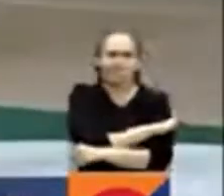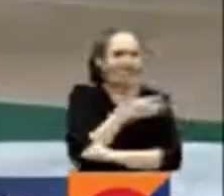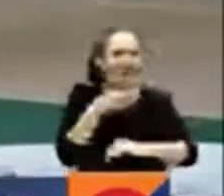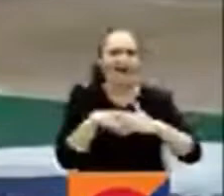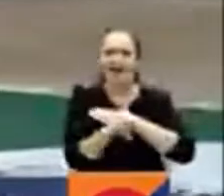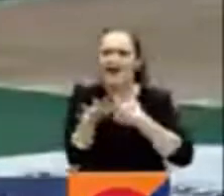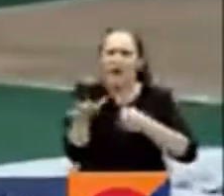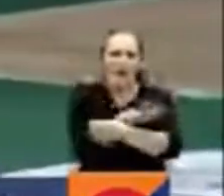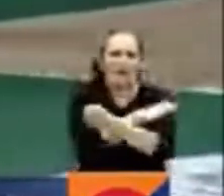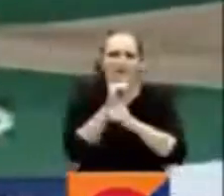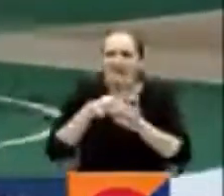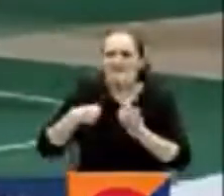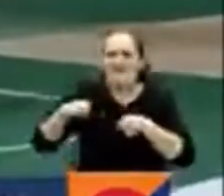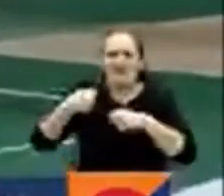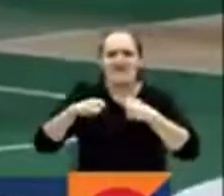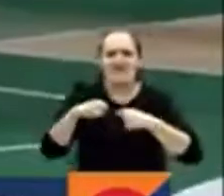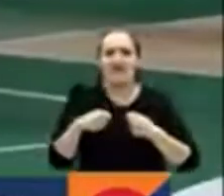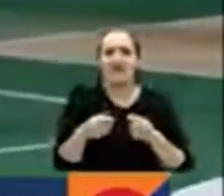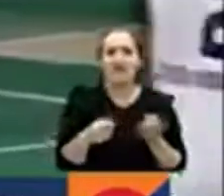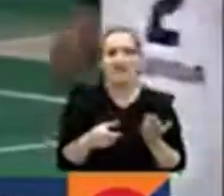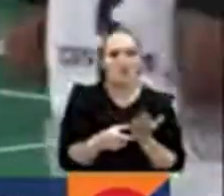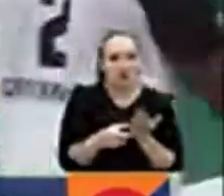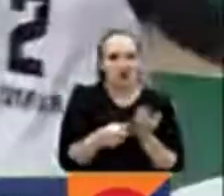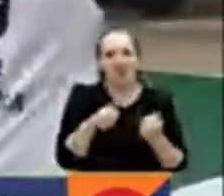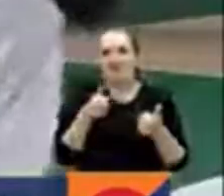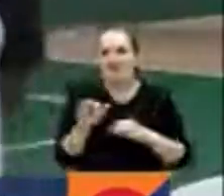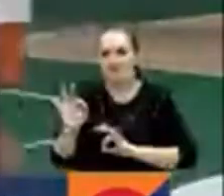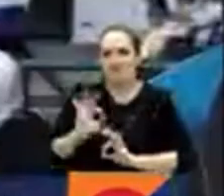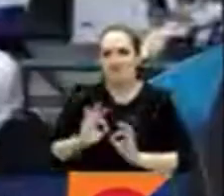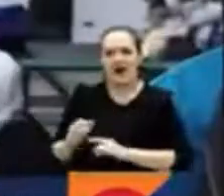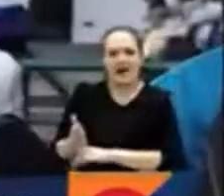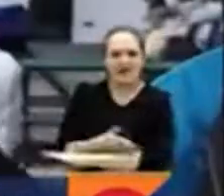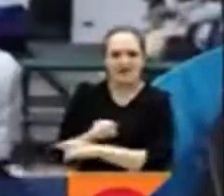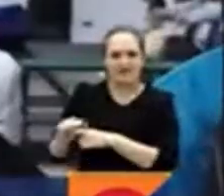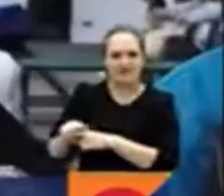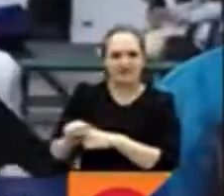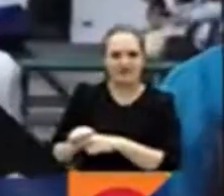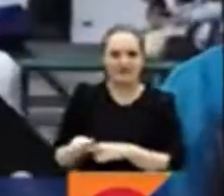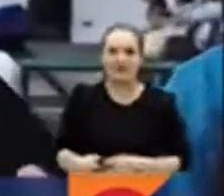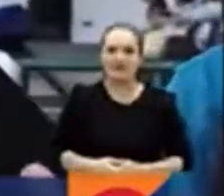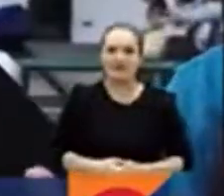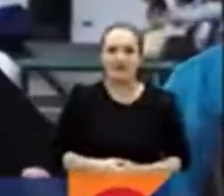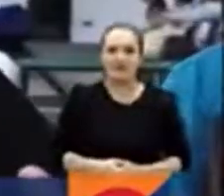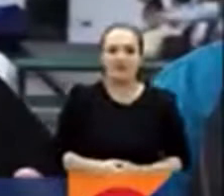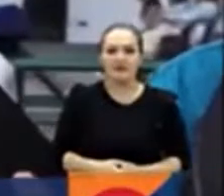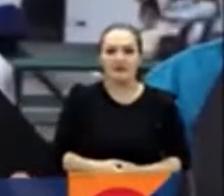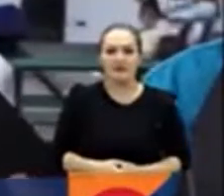entrenador y equipo ha sido importante el proceso de preparación. Hemos podido